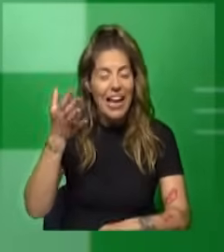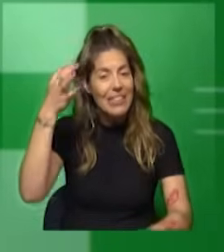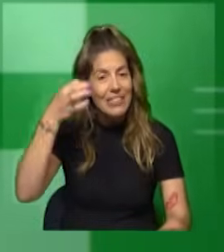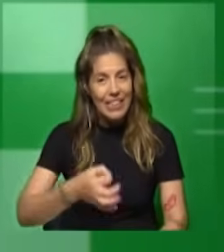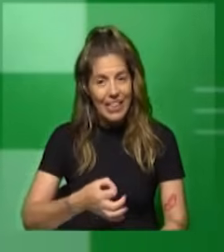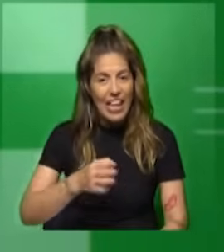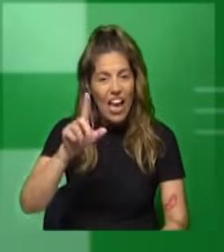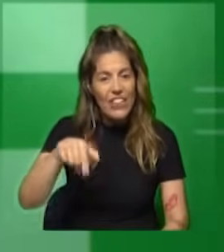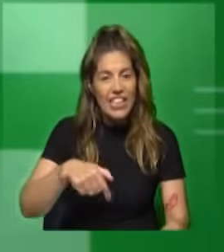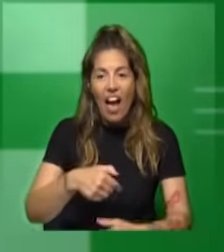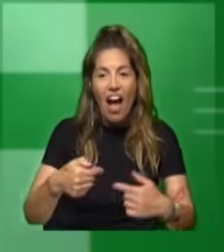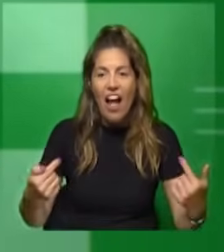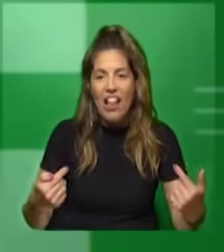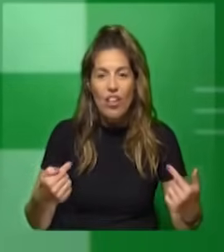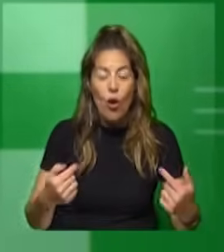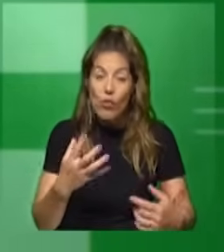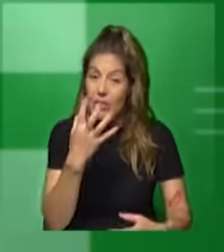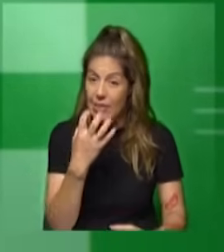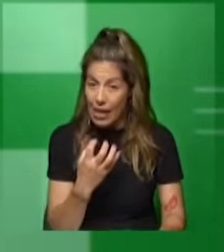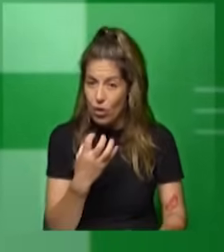se venía algo muy serio.